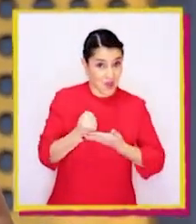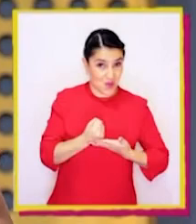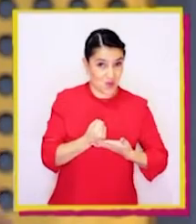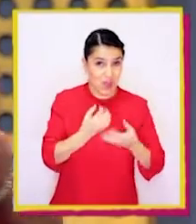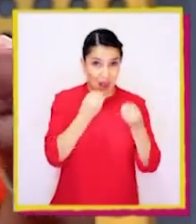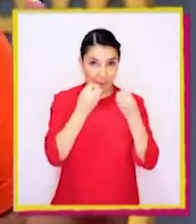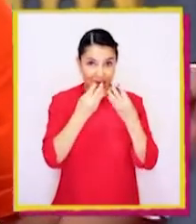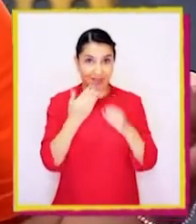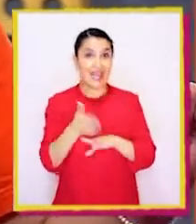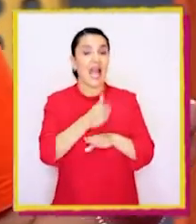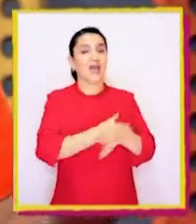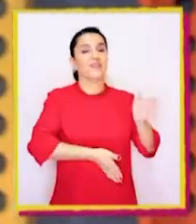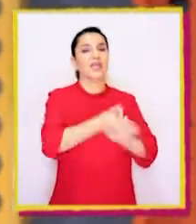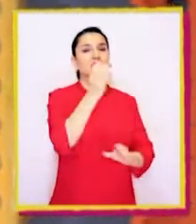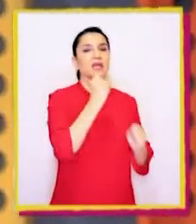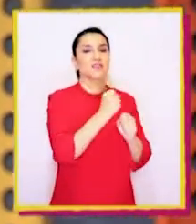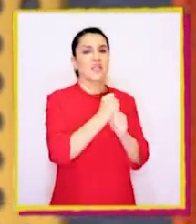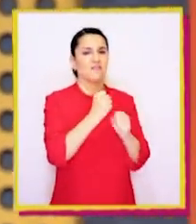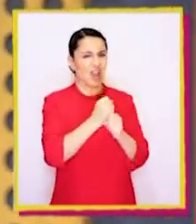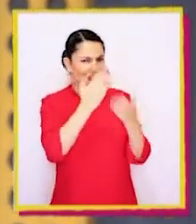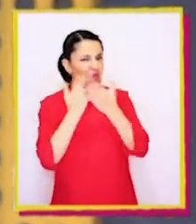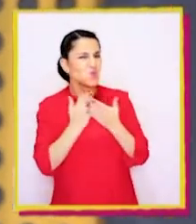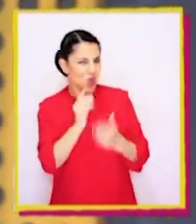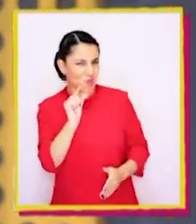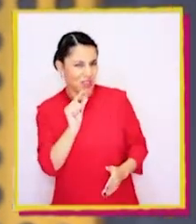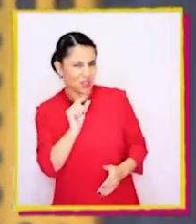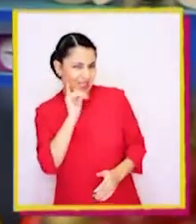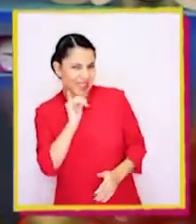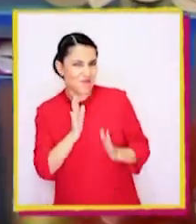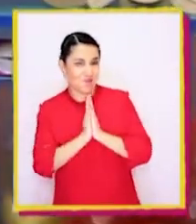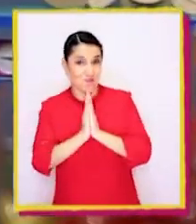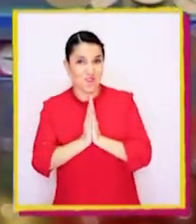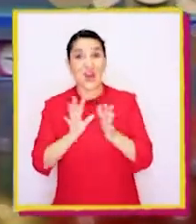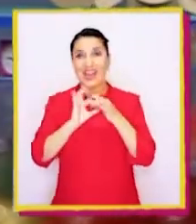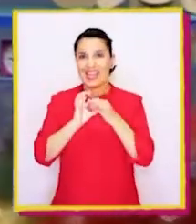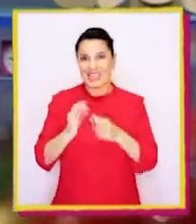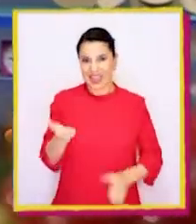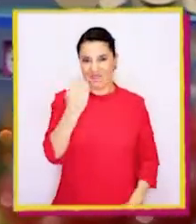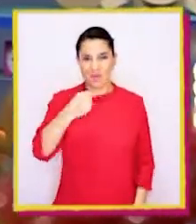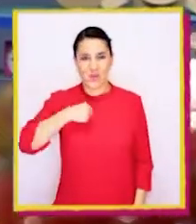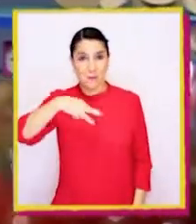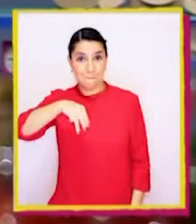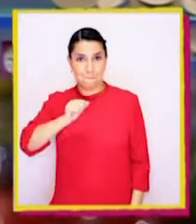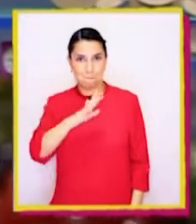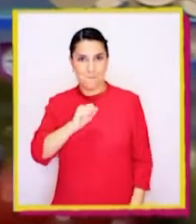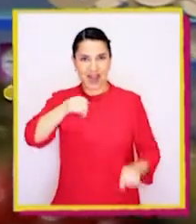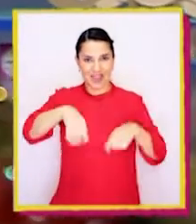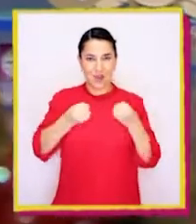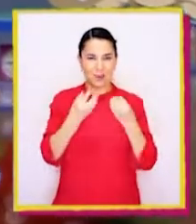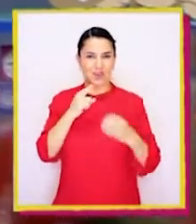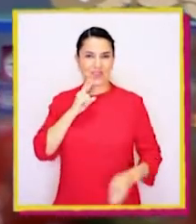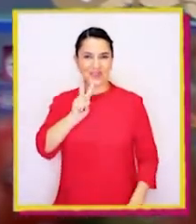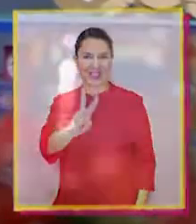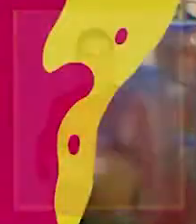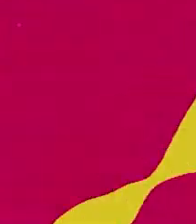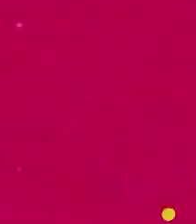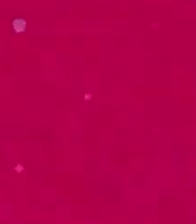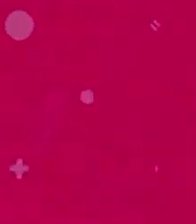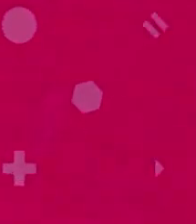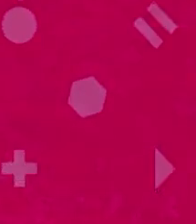descubrirlo? Antes de ir a entregar las pizzas, quizás podemos practicar un poquito. ¿Sí? Por favor. ¡Gracias! ¡Vamos! Soy Macarena y esto es Aprendo